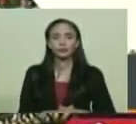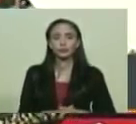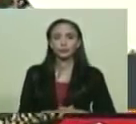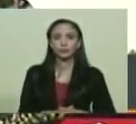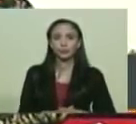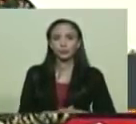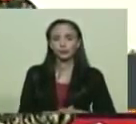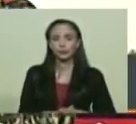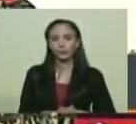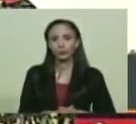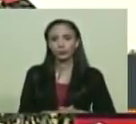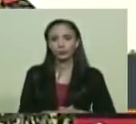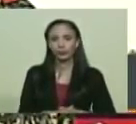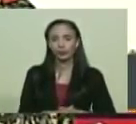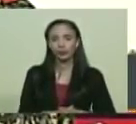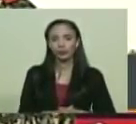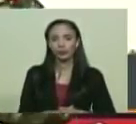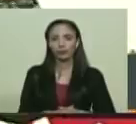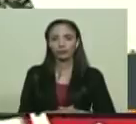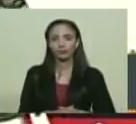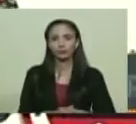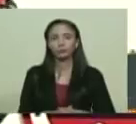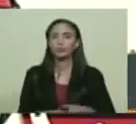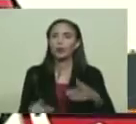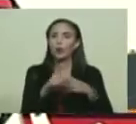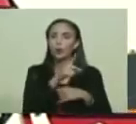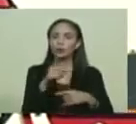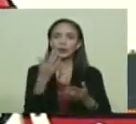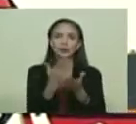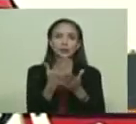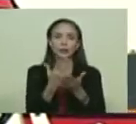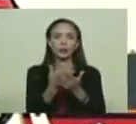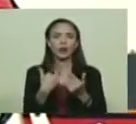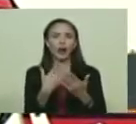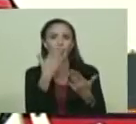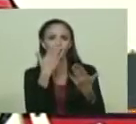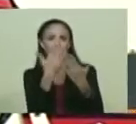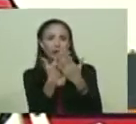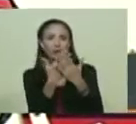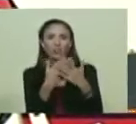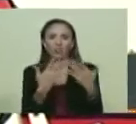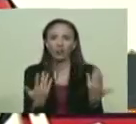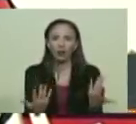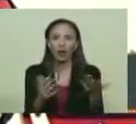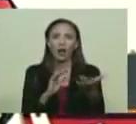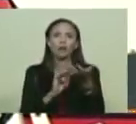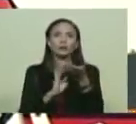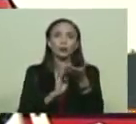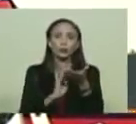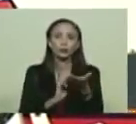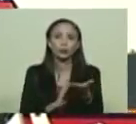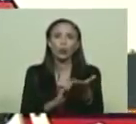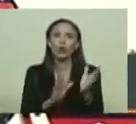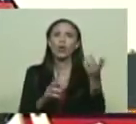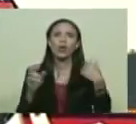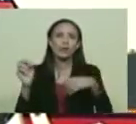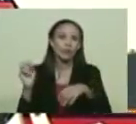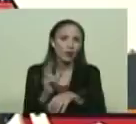Ustedes tienen que enfrentar el delito, la violencia, la transgresión de las leyes.